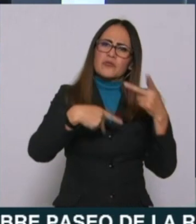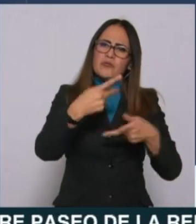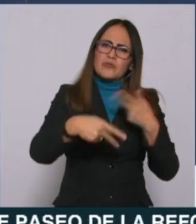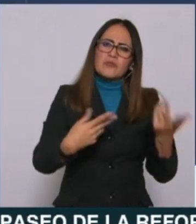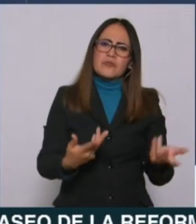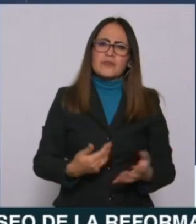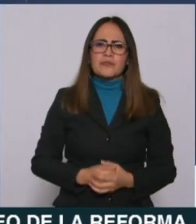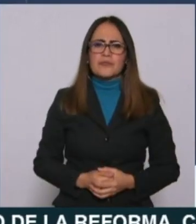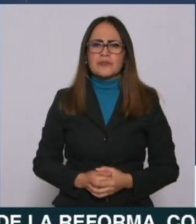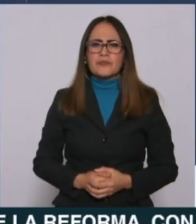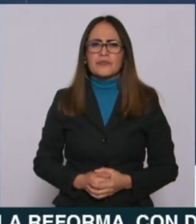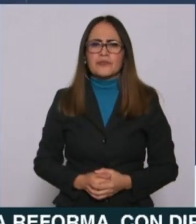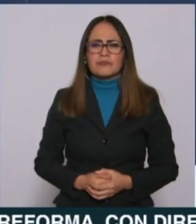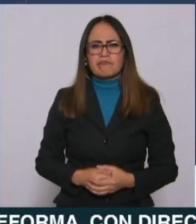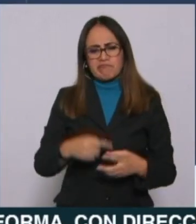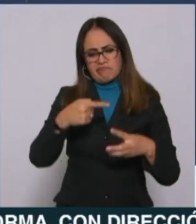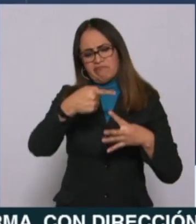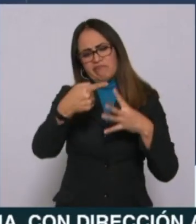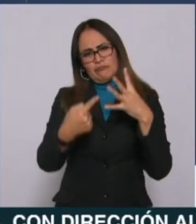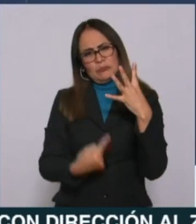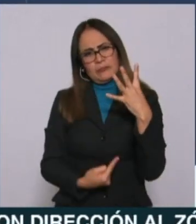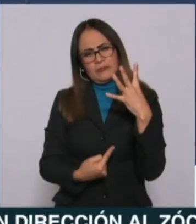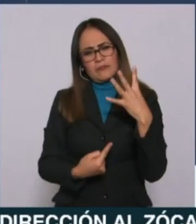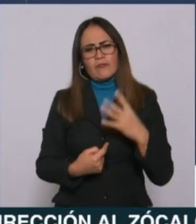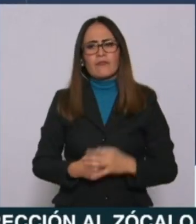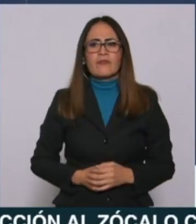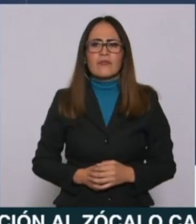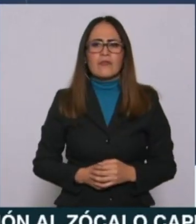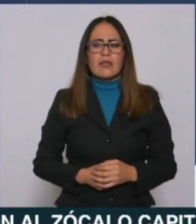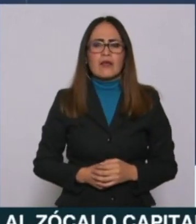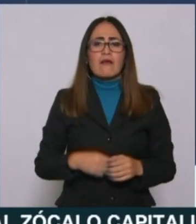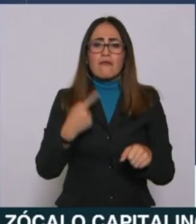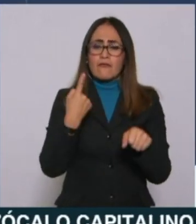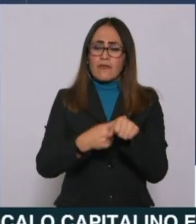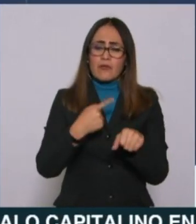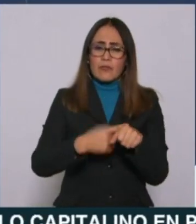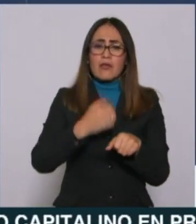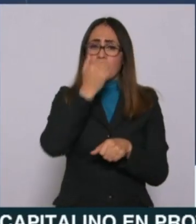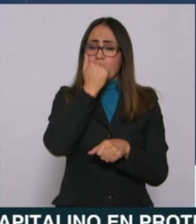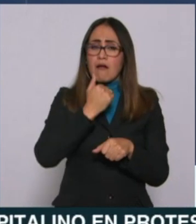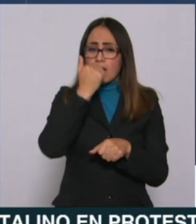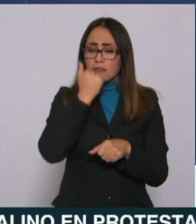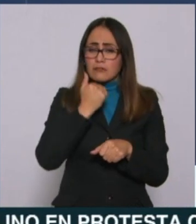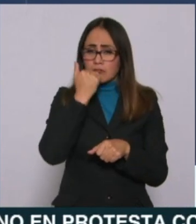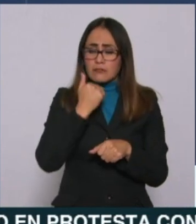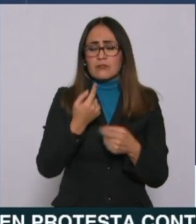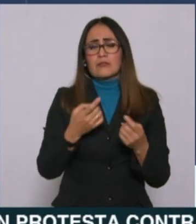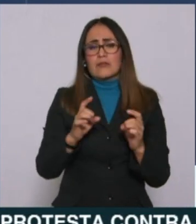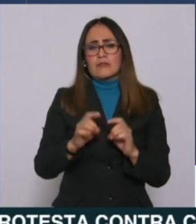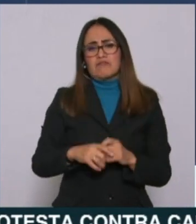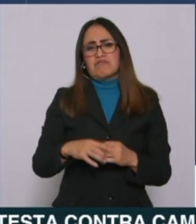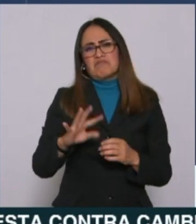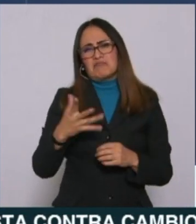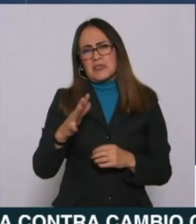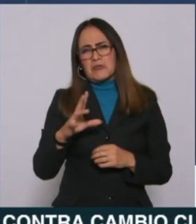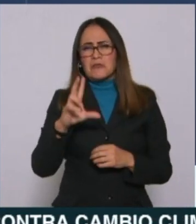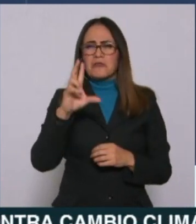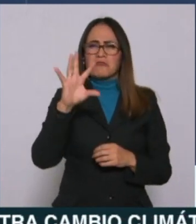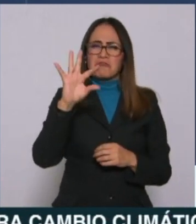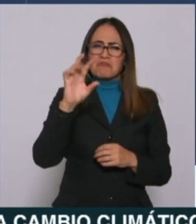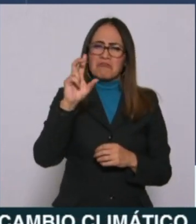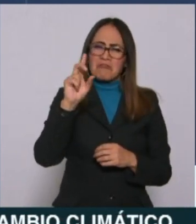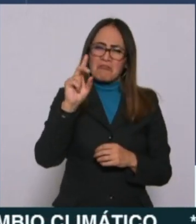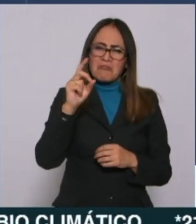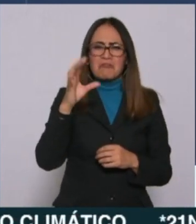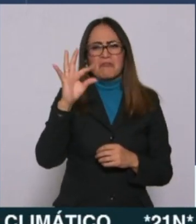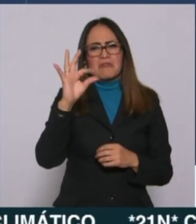Bueno, hay que considerar muchas cosas. La diabetes, en términos generales, aparece después de los 30, 40